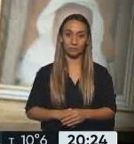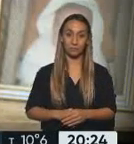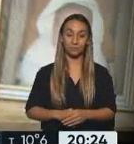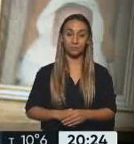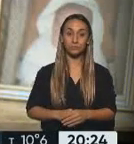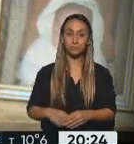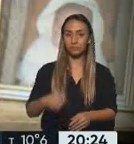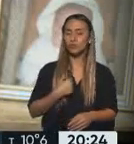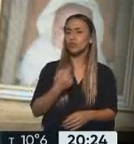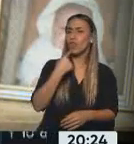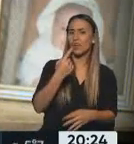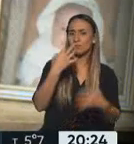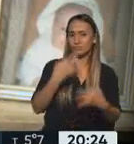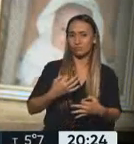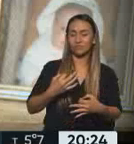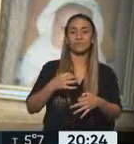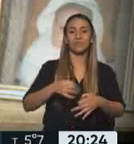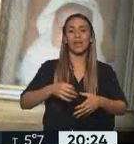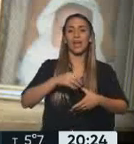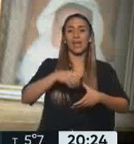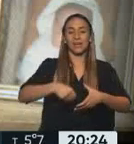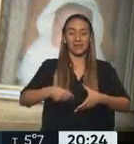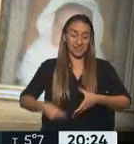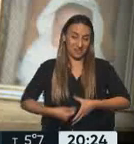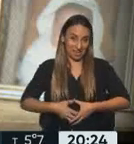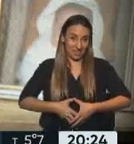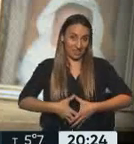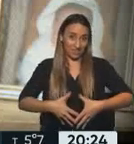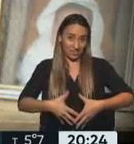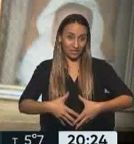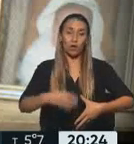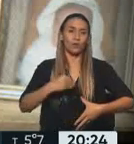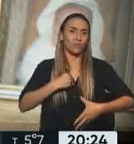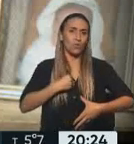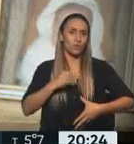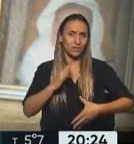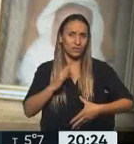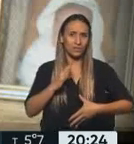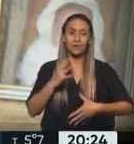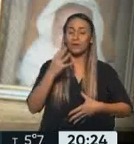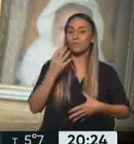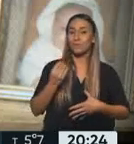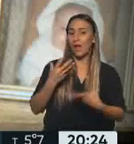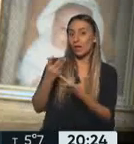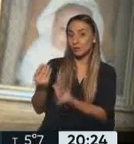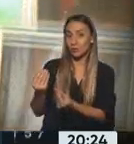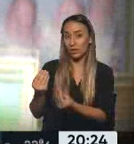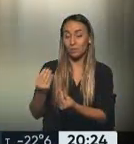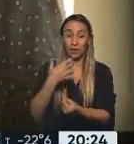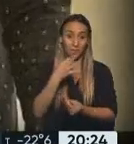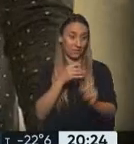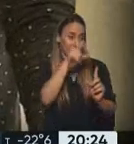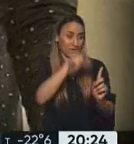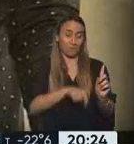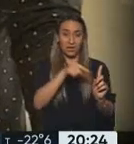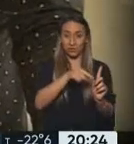Yo le llamo gestación solidaria, porque la gestante, la verdad es que es muy